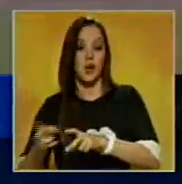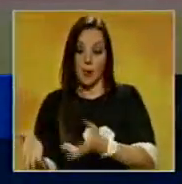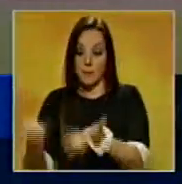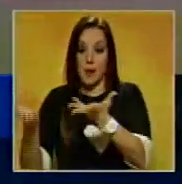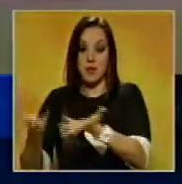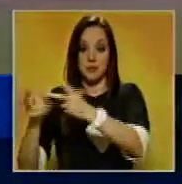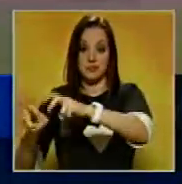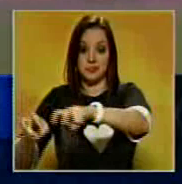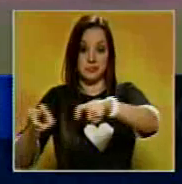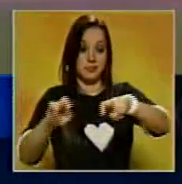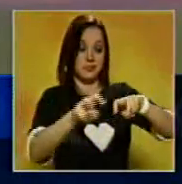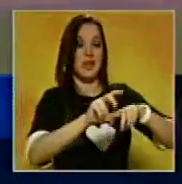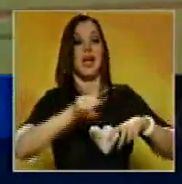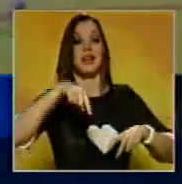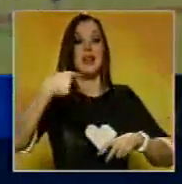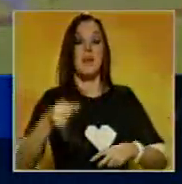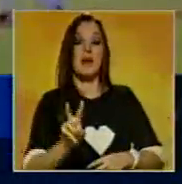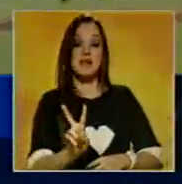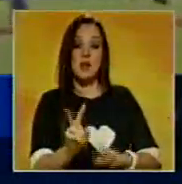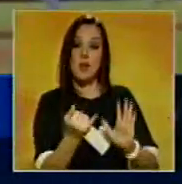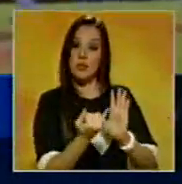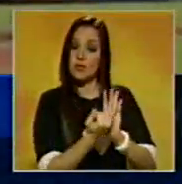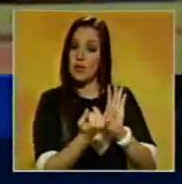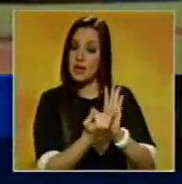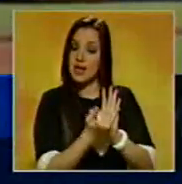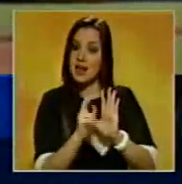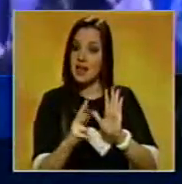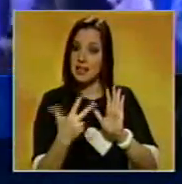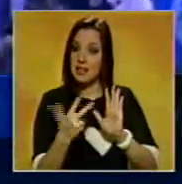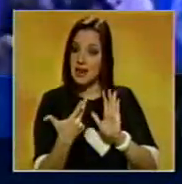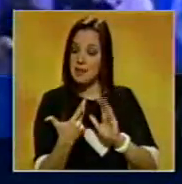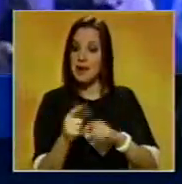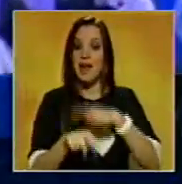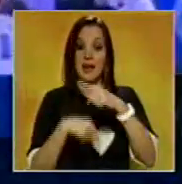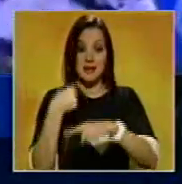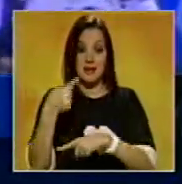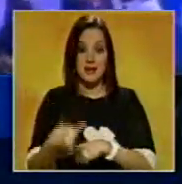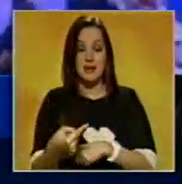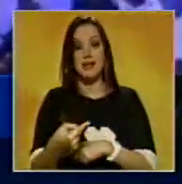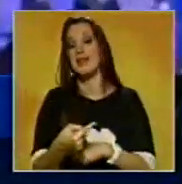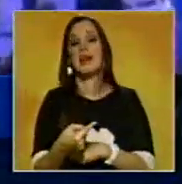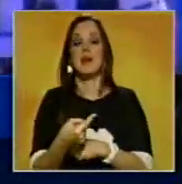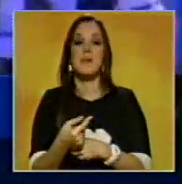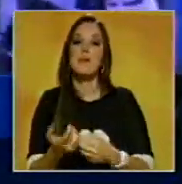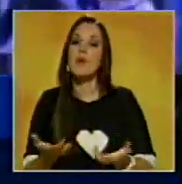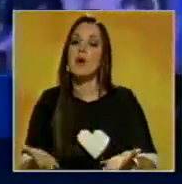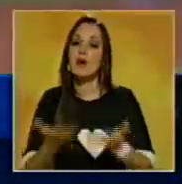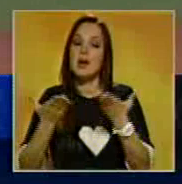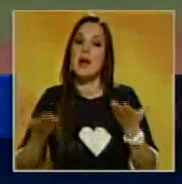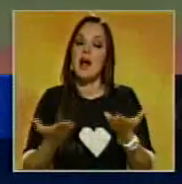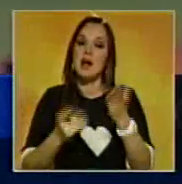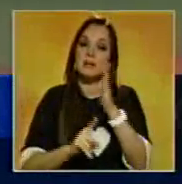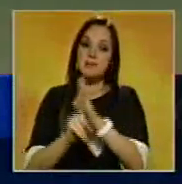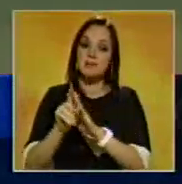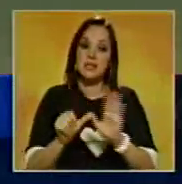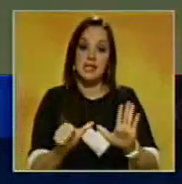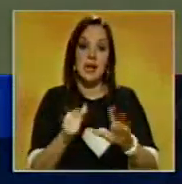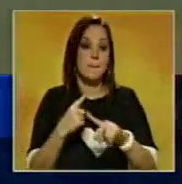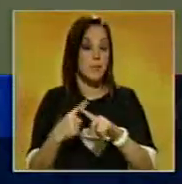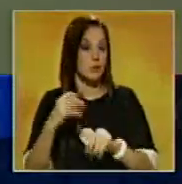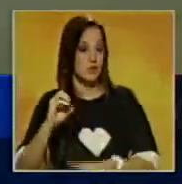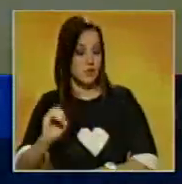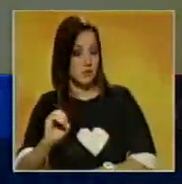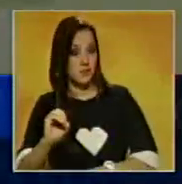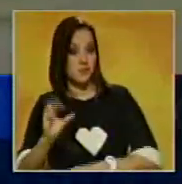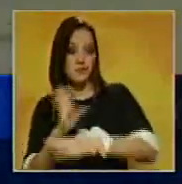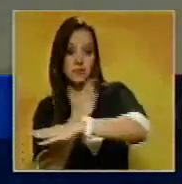rayitas. Ya en la segunda entrada, triple de Ruiz Silva fletó 2 carreras más y sencillo de Rivero extendió la ventaja a 6-0. Tiburones se acercó